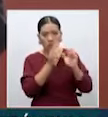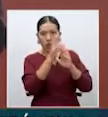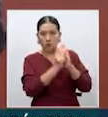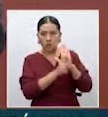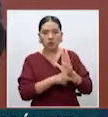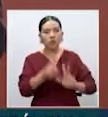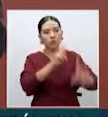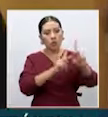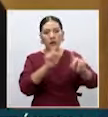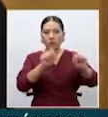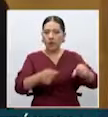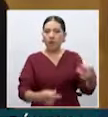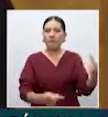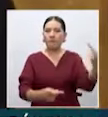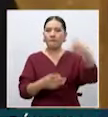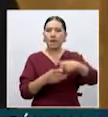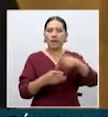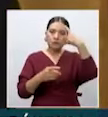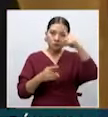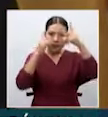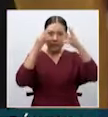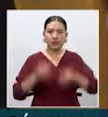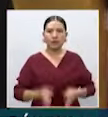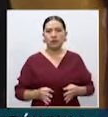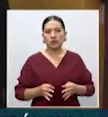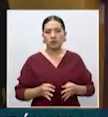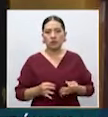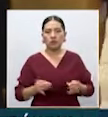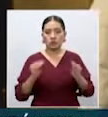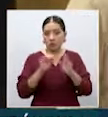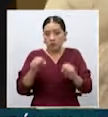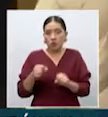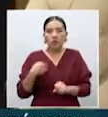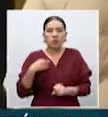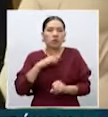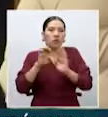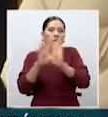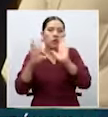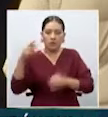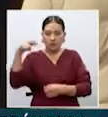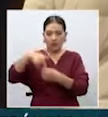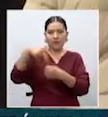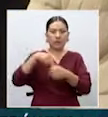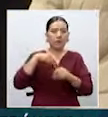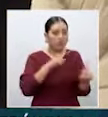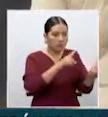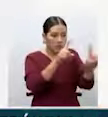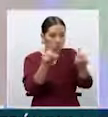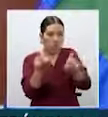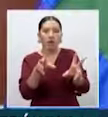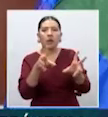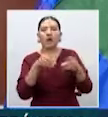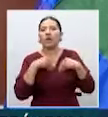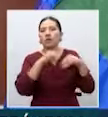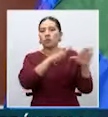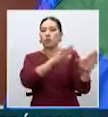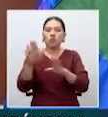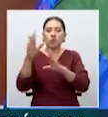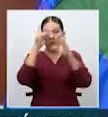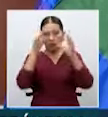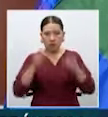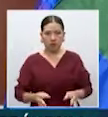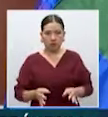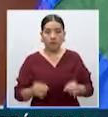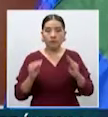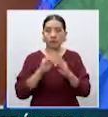de las decisiones políticas de forma directa y soberana en un referéndum sobre un tema de interés público. El Pacto de San José de Costa Rica